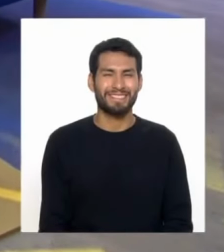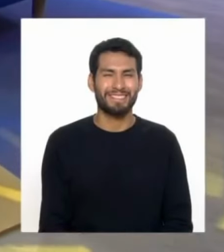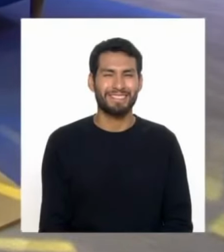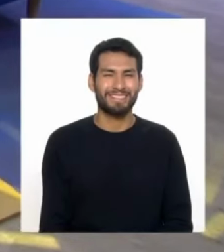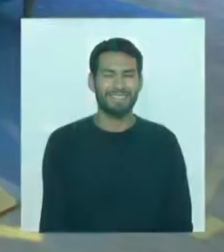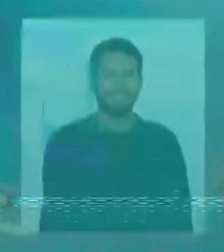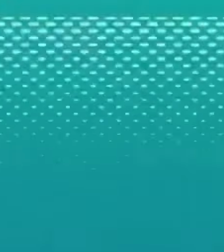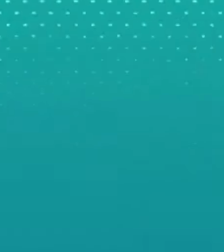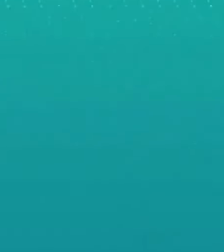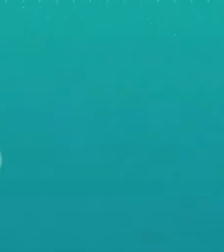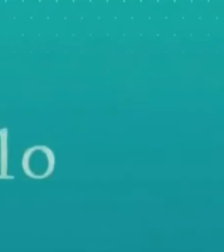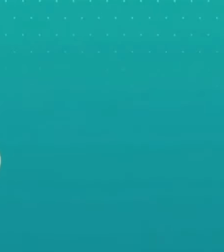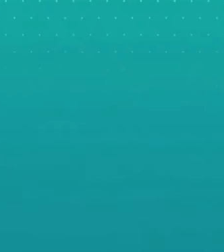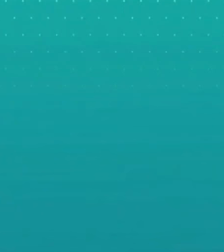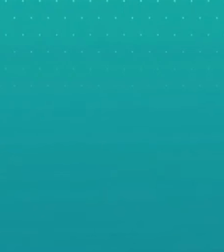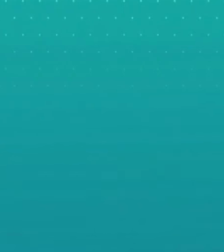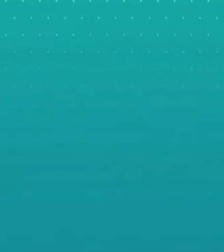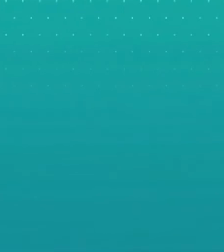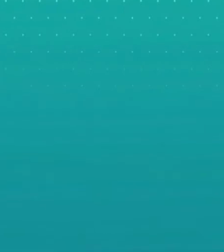maestro.